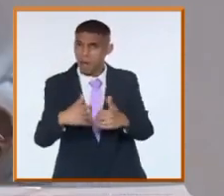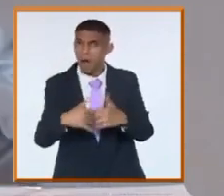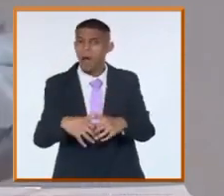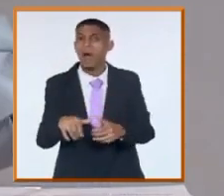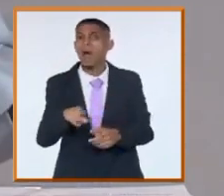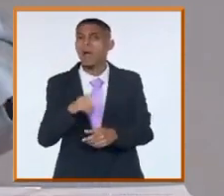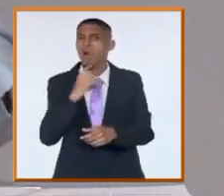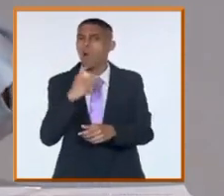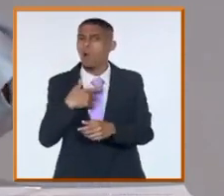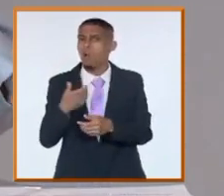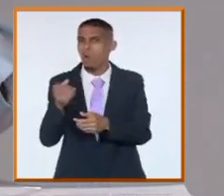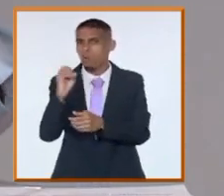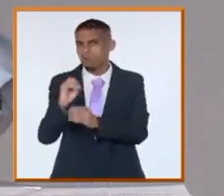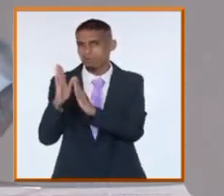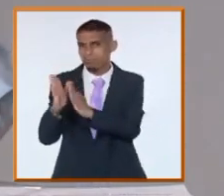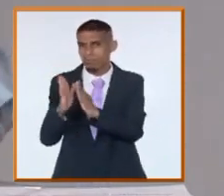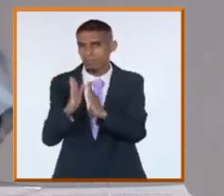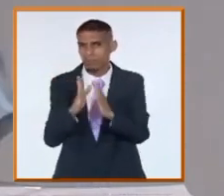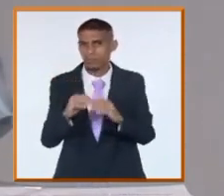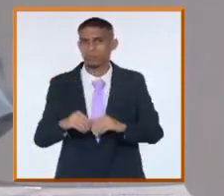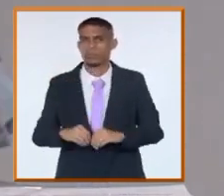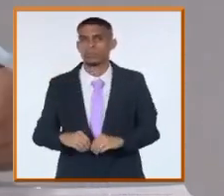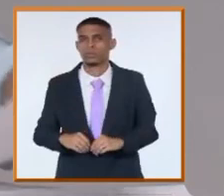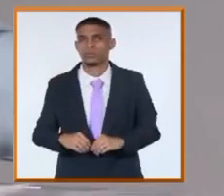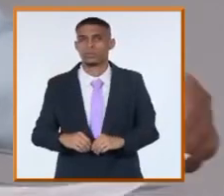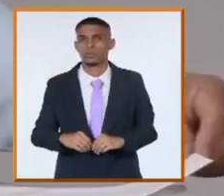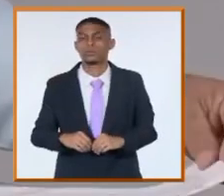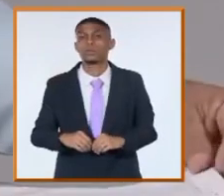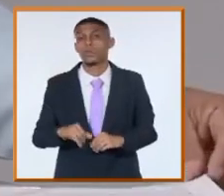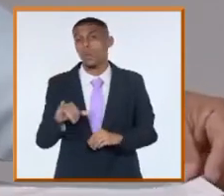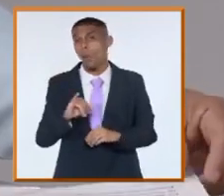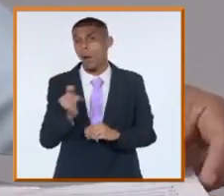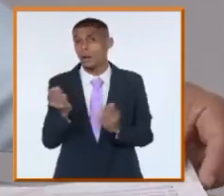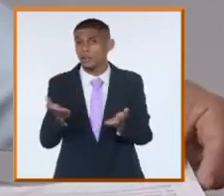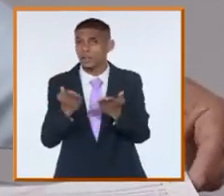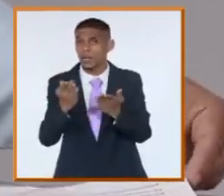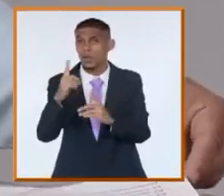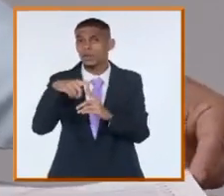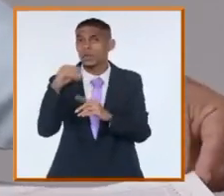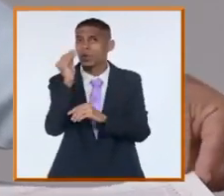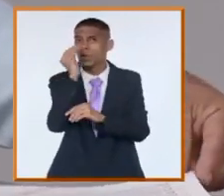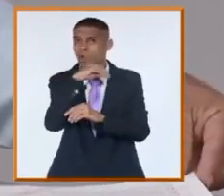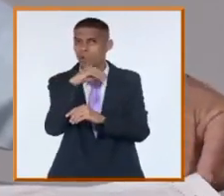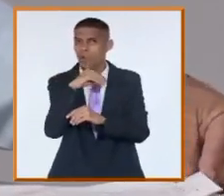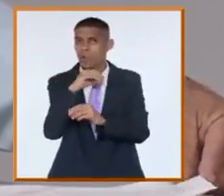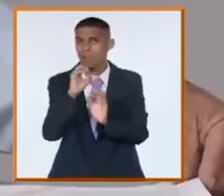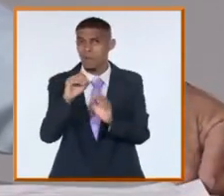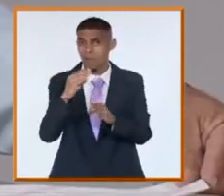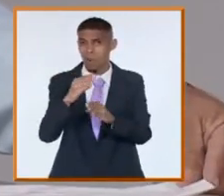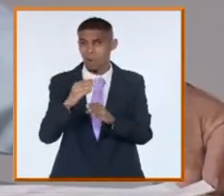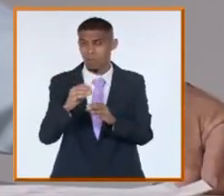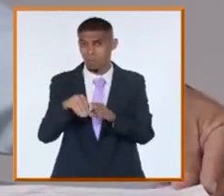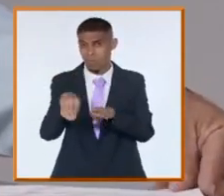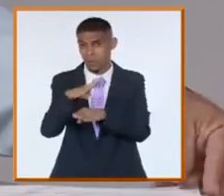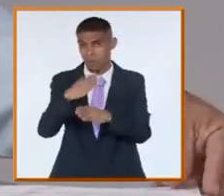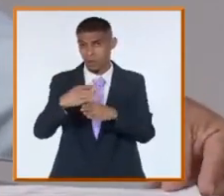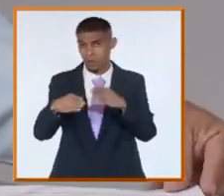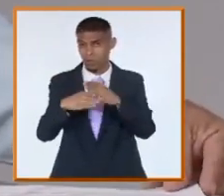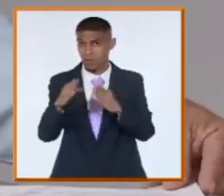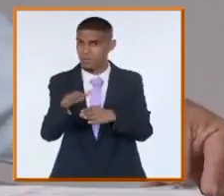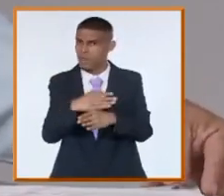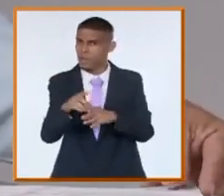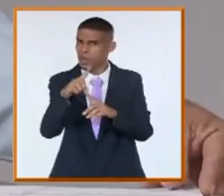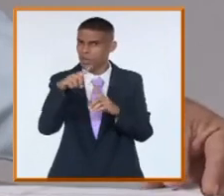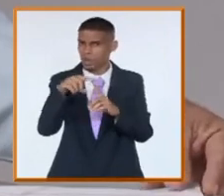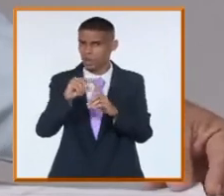construcción el desarrollo Tecnológico del sector de la construcción que inclusive en en los temas que